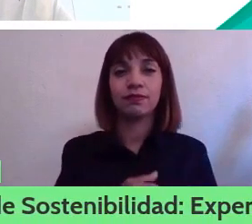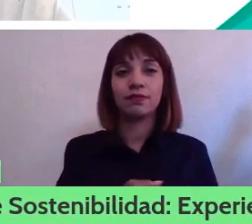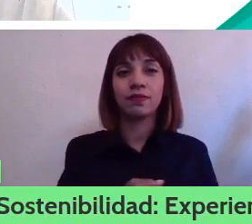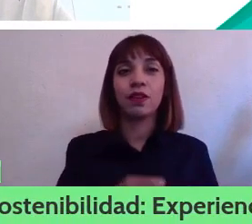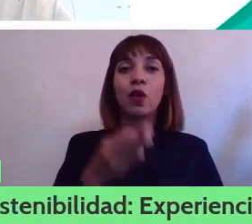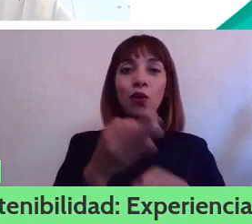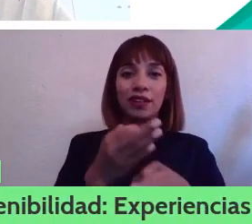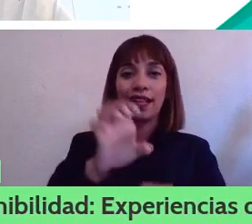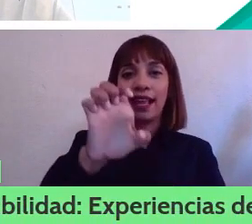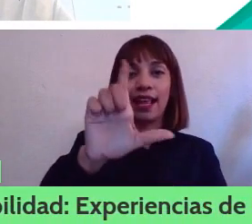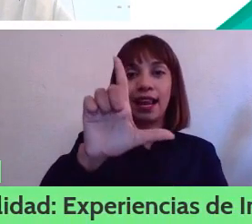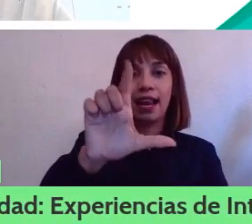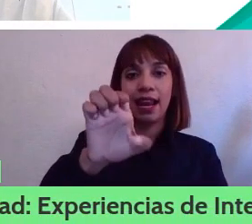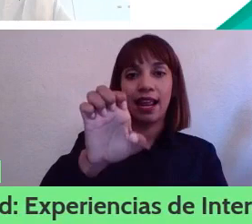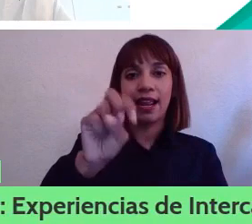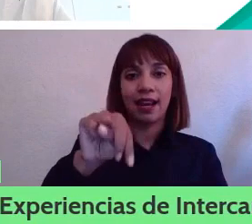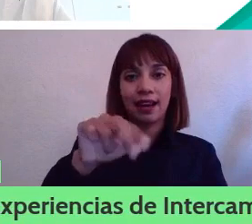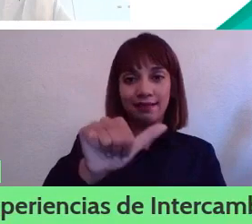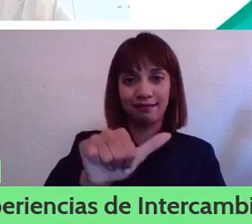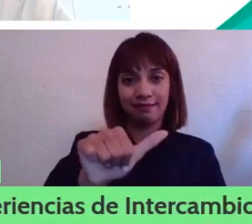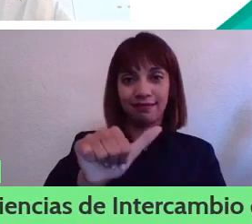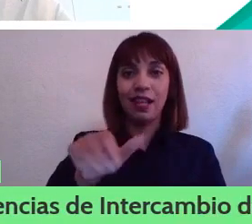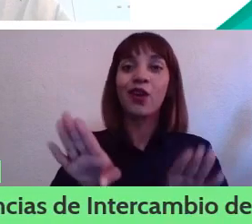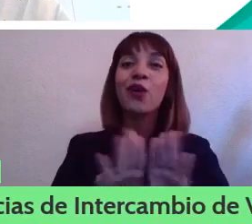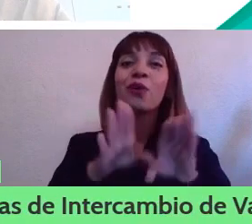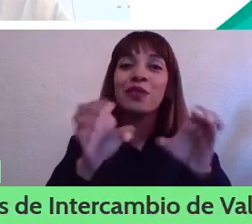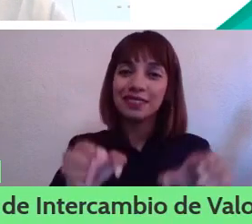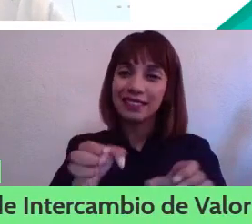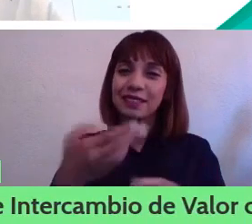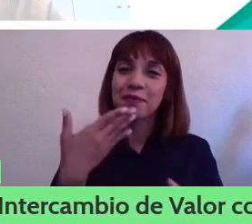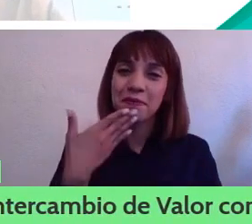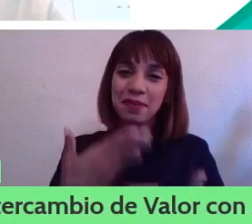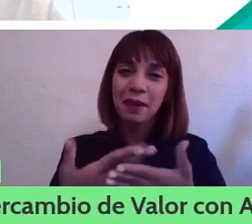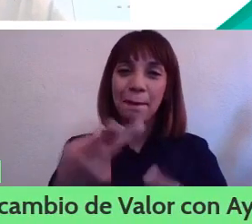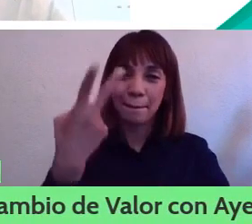Elena. ¿Qué tal? ¿Cómo estás, Elena? Bienvenida.